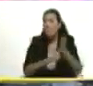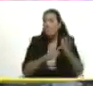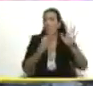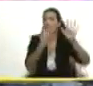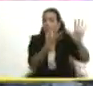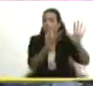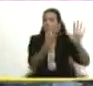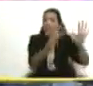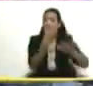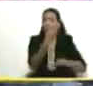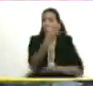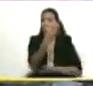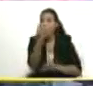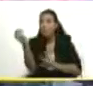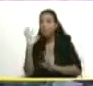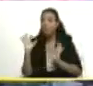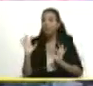90.